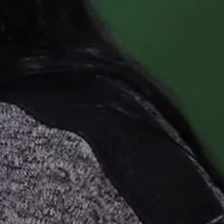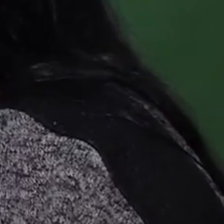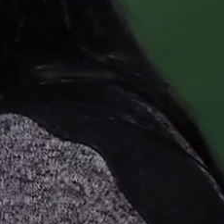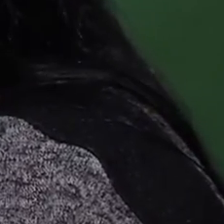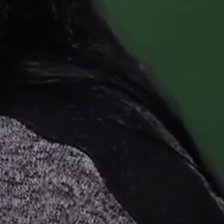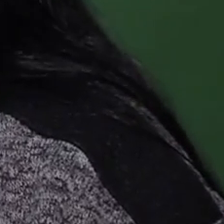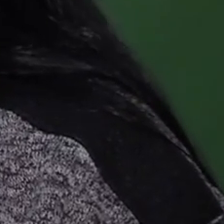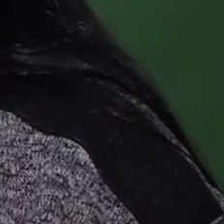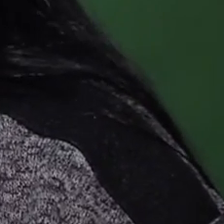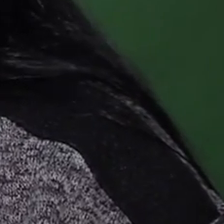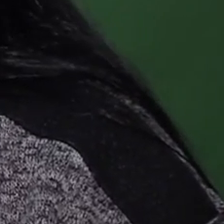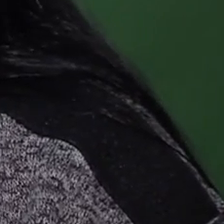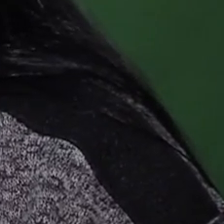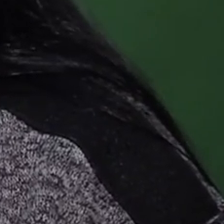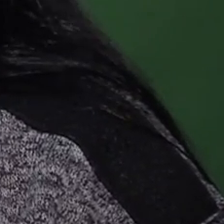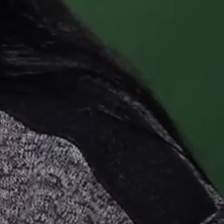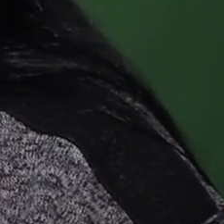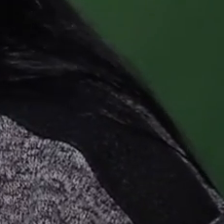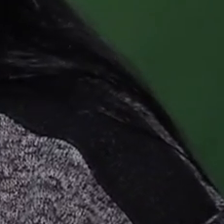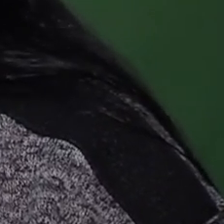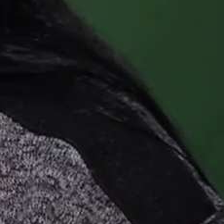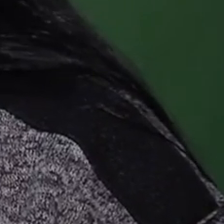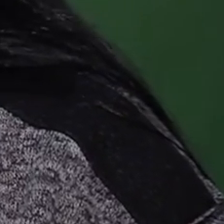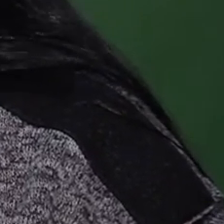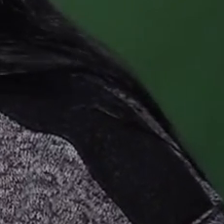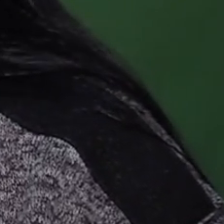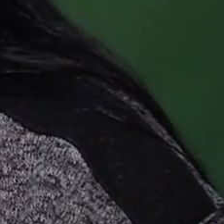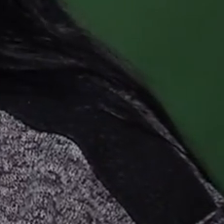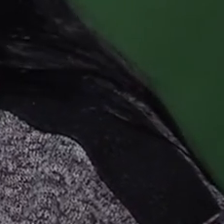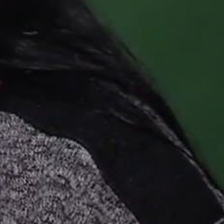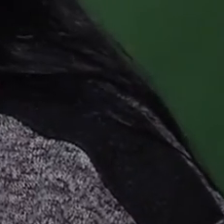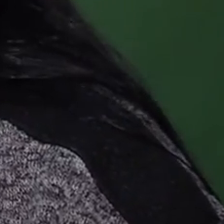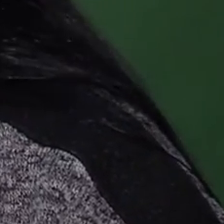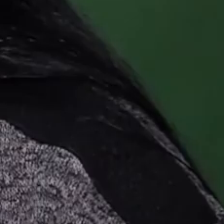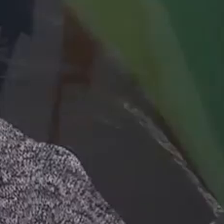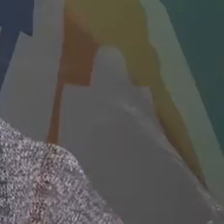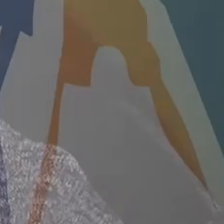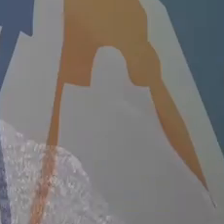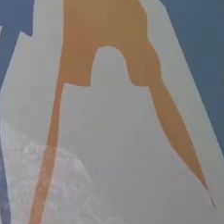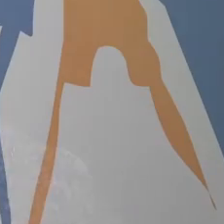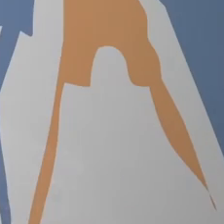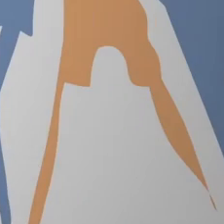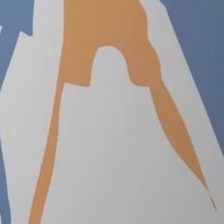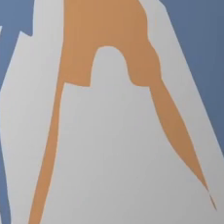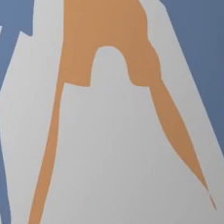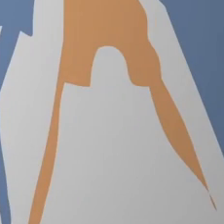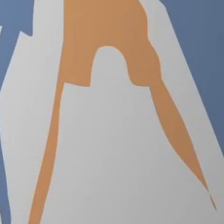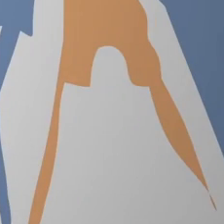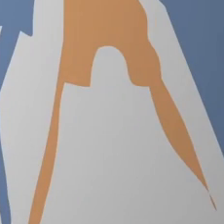ellos aportaban monetariamente pero lo más duro lo más duro se lo llevan dos meses